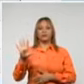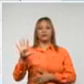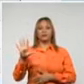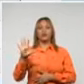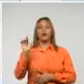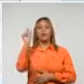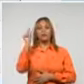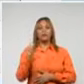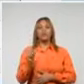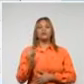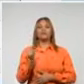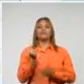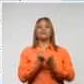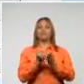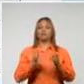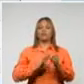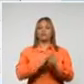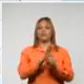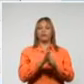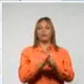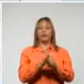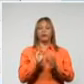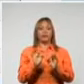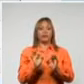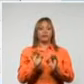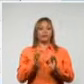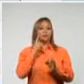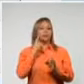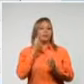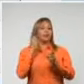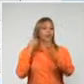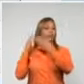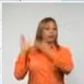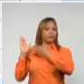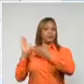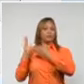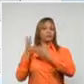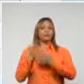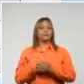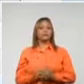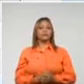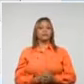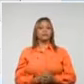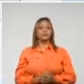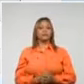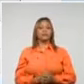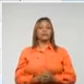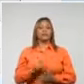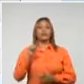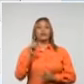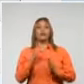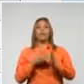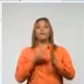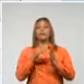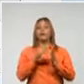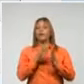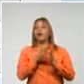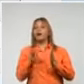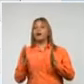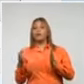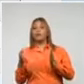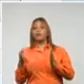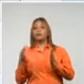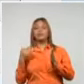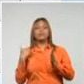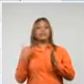casos confirmados. Fíjense que en cualquier momento, o sea, de un millón a otro no llega ni